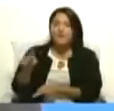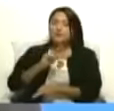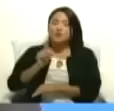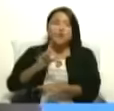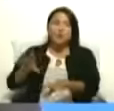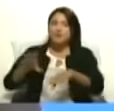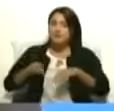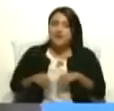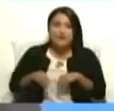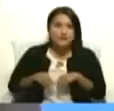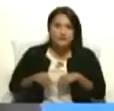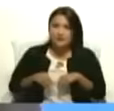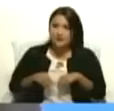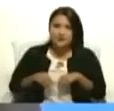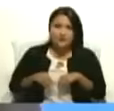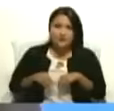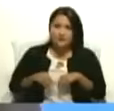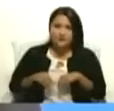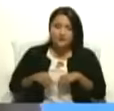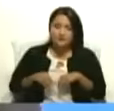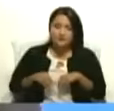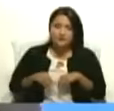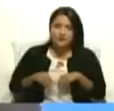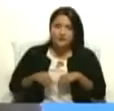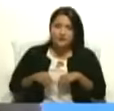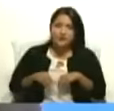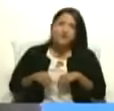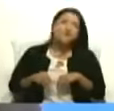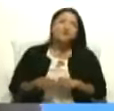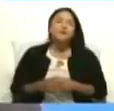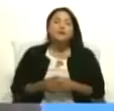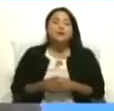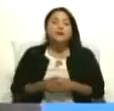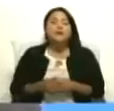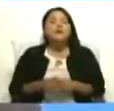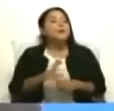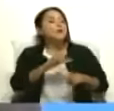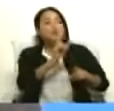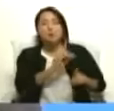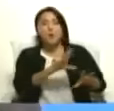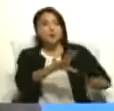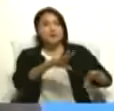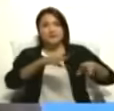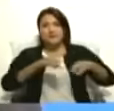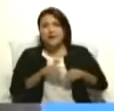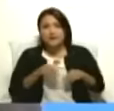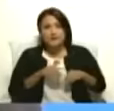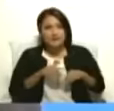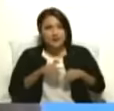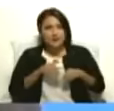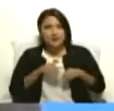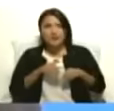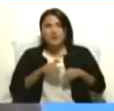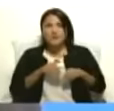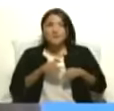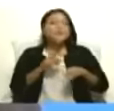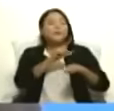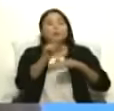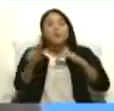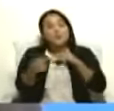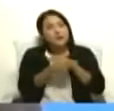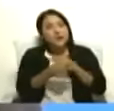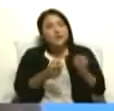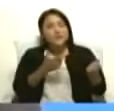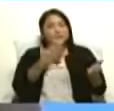Justicia la jurisprudencia de la Corte Internacional de Justicia rechaza a toda a todas luces